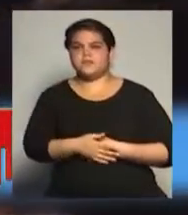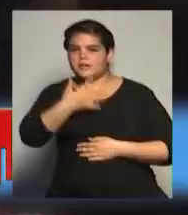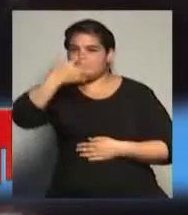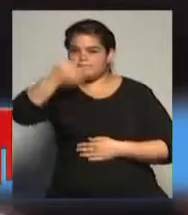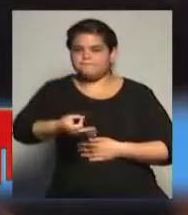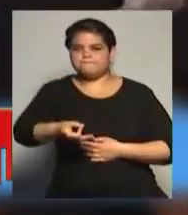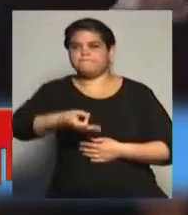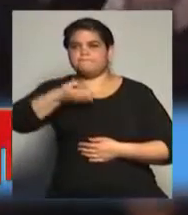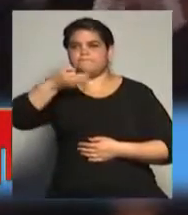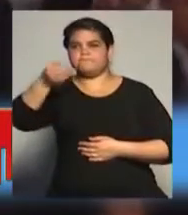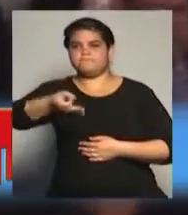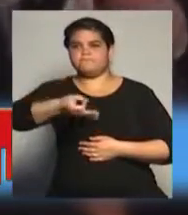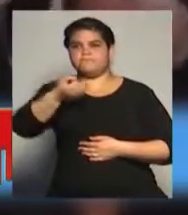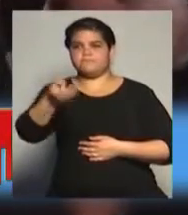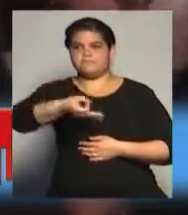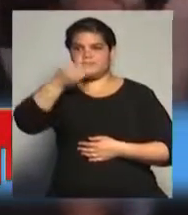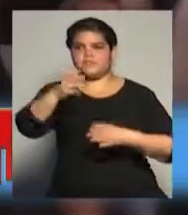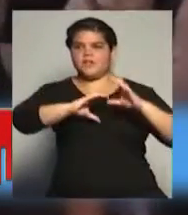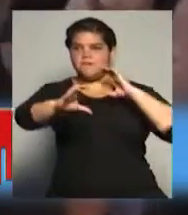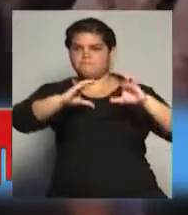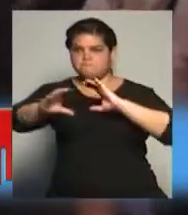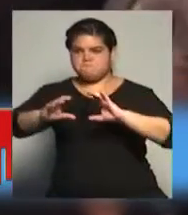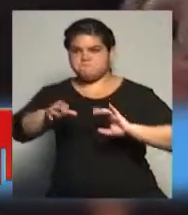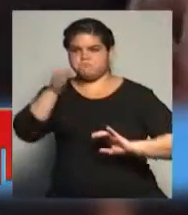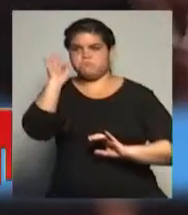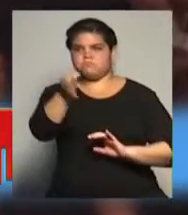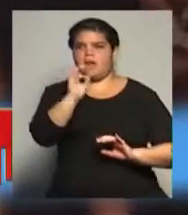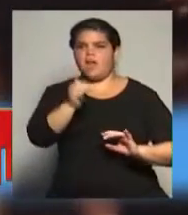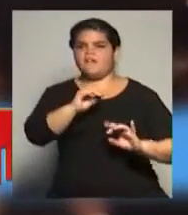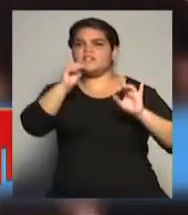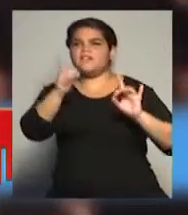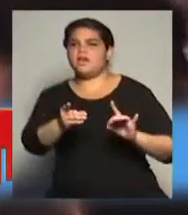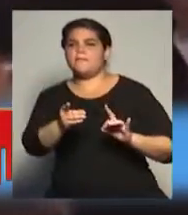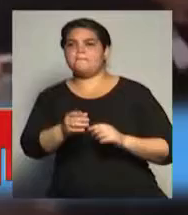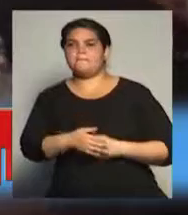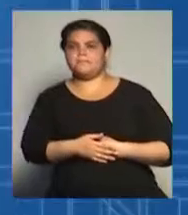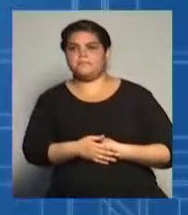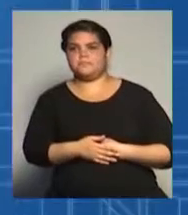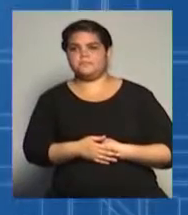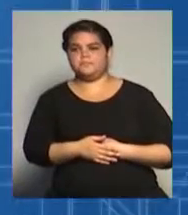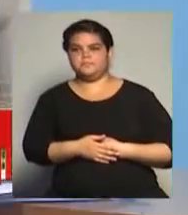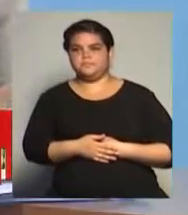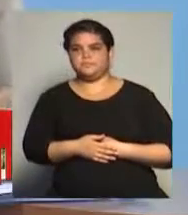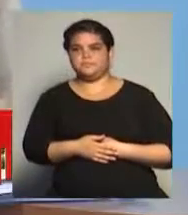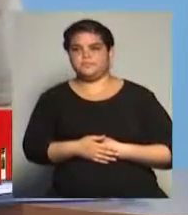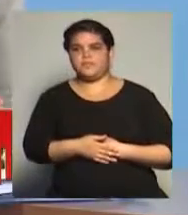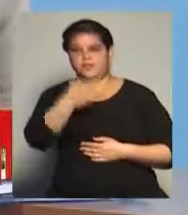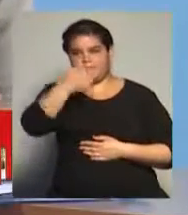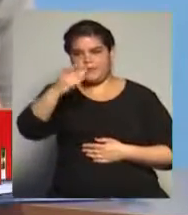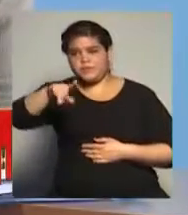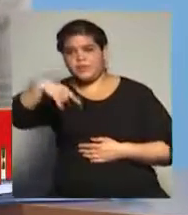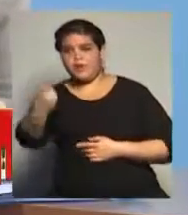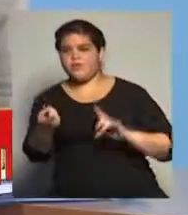un gran comunicador y que logra esa empatía, conectar con el estado de ánimo de la otra